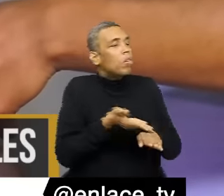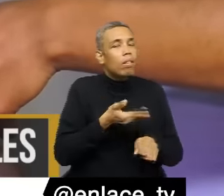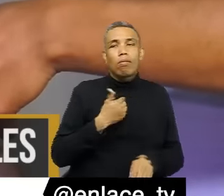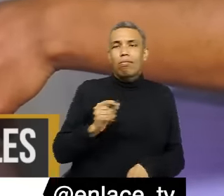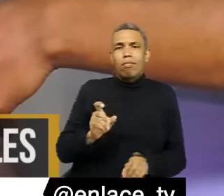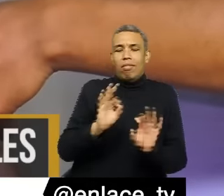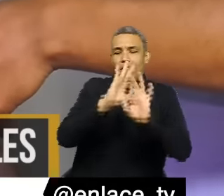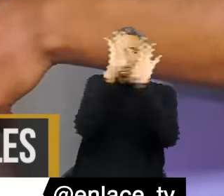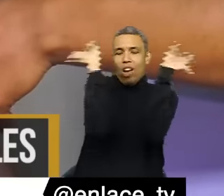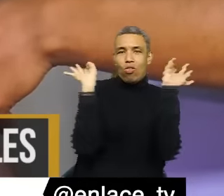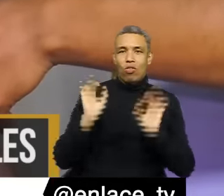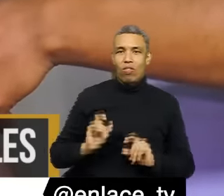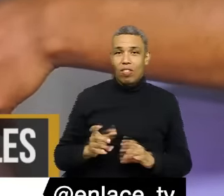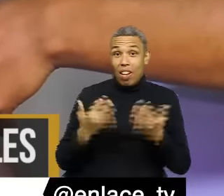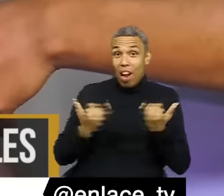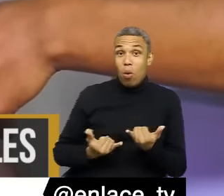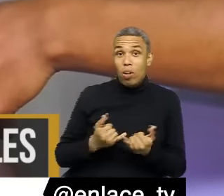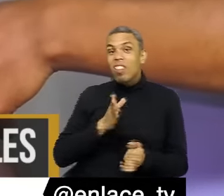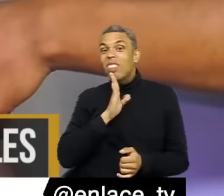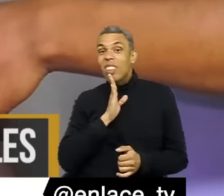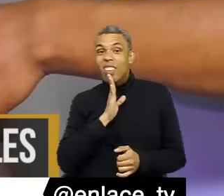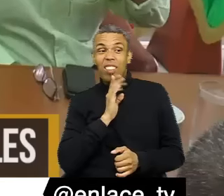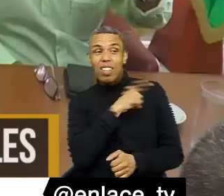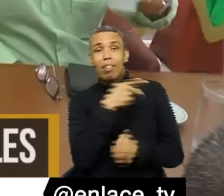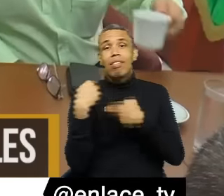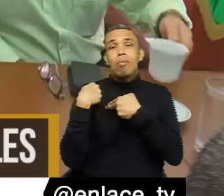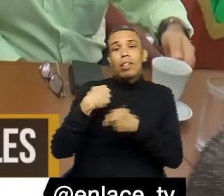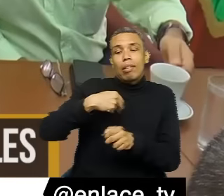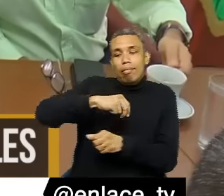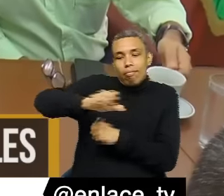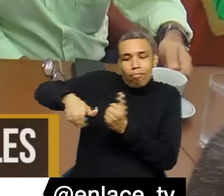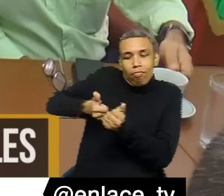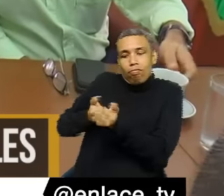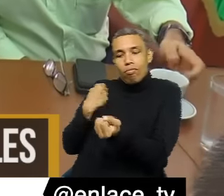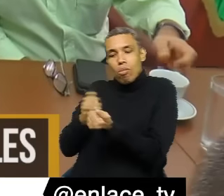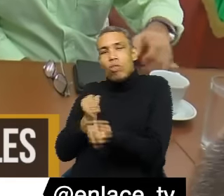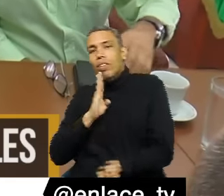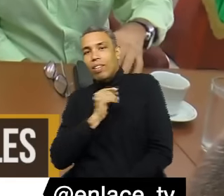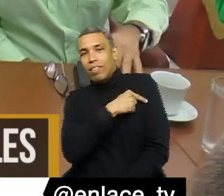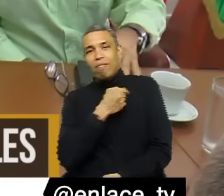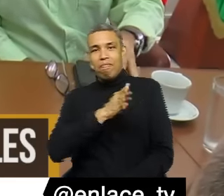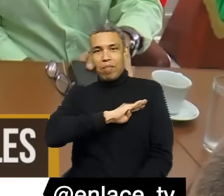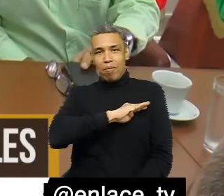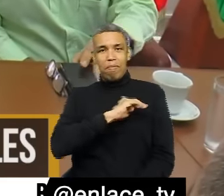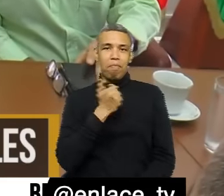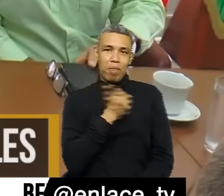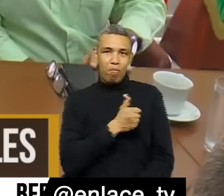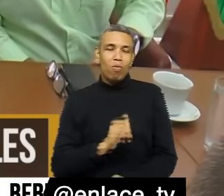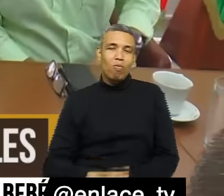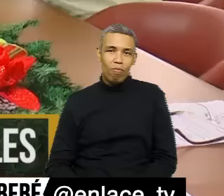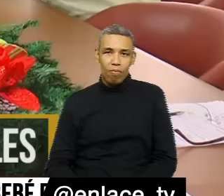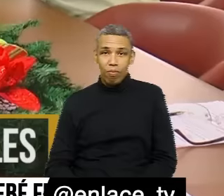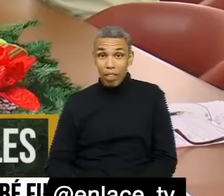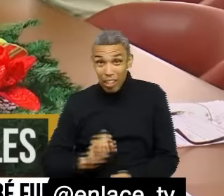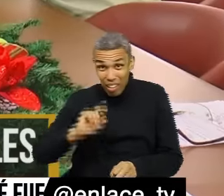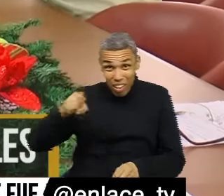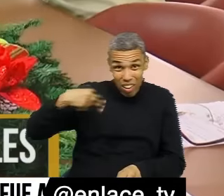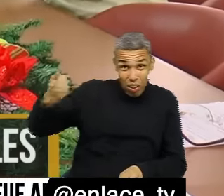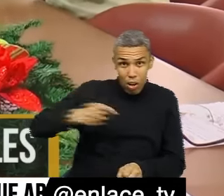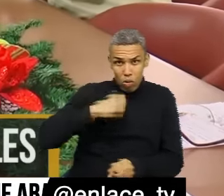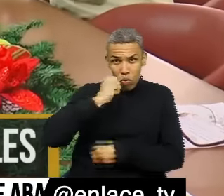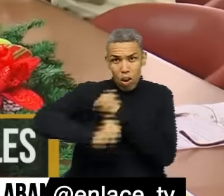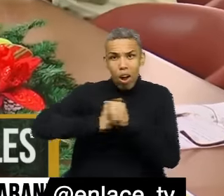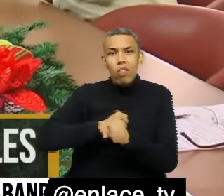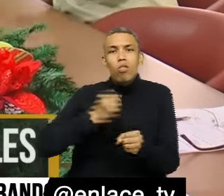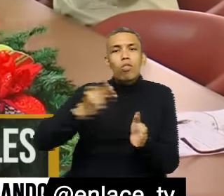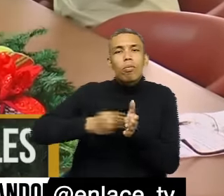persona para que sea su codeudor. Se espera que en 2017 se dupliquen los recursos para fortalecer las zonas veredales